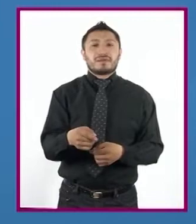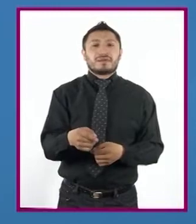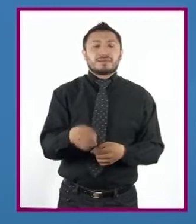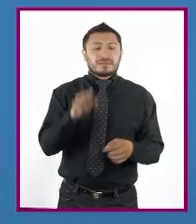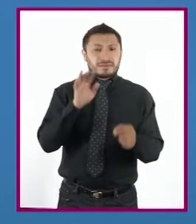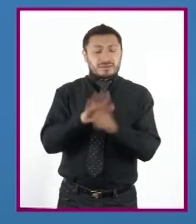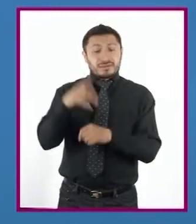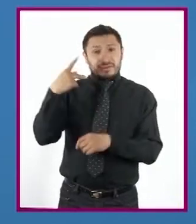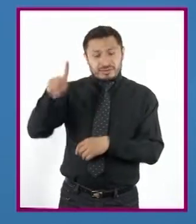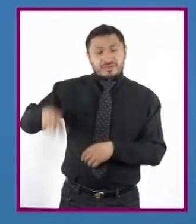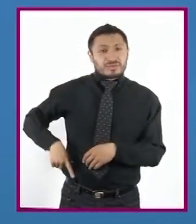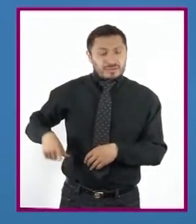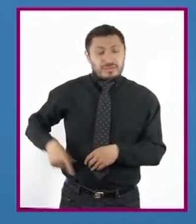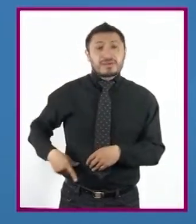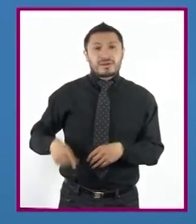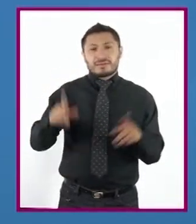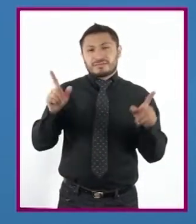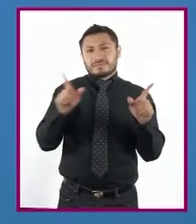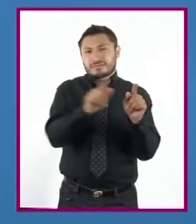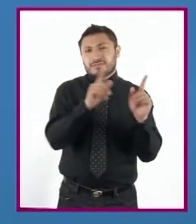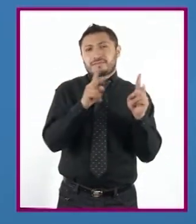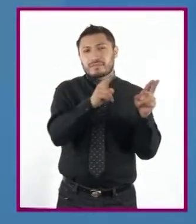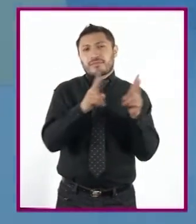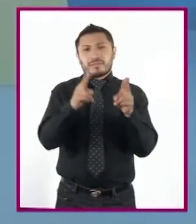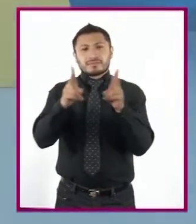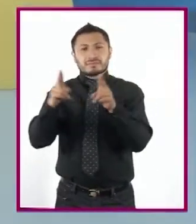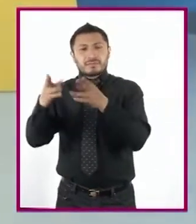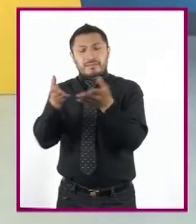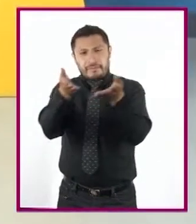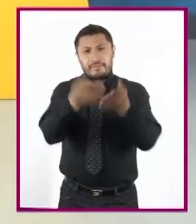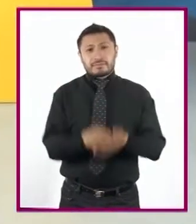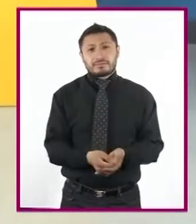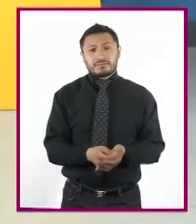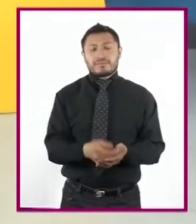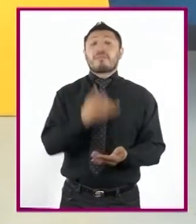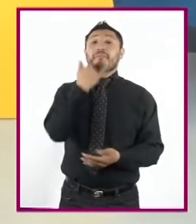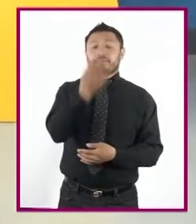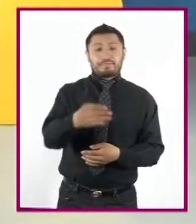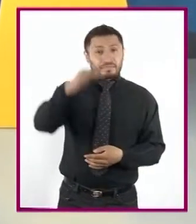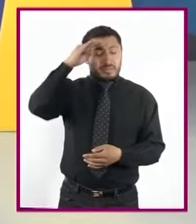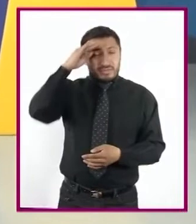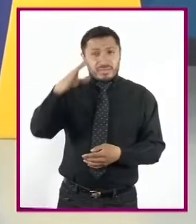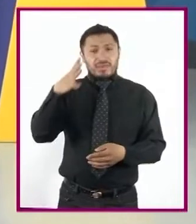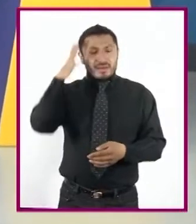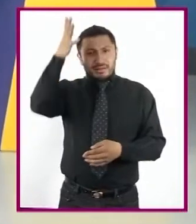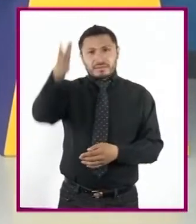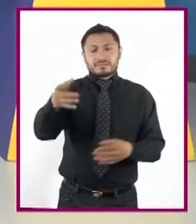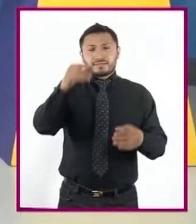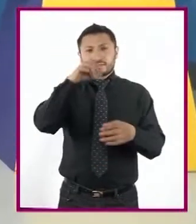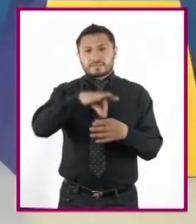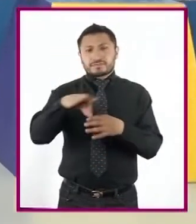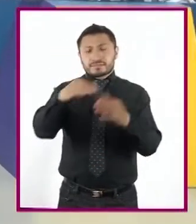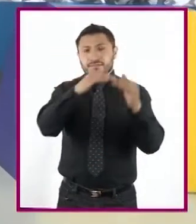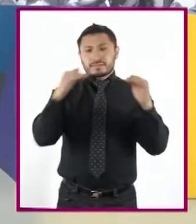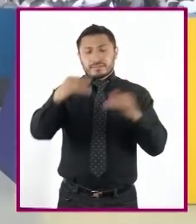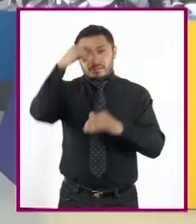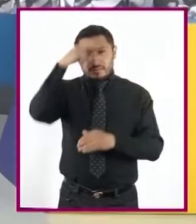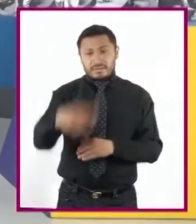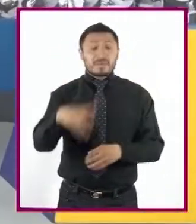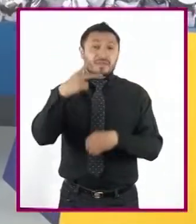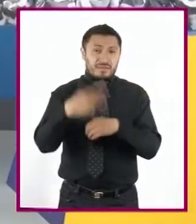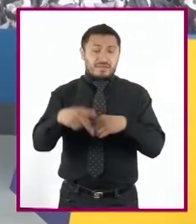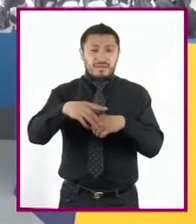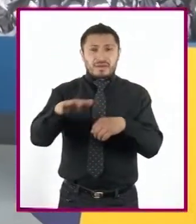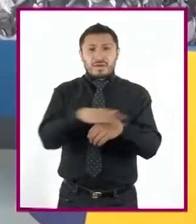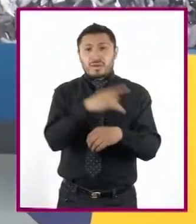poder. Aquí algunos fragmentos. Es un error suponer que el futuro de la democracia en México ha sido puesto en peligro por